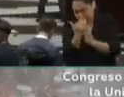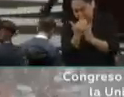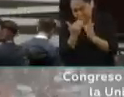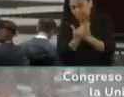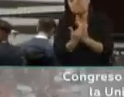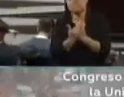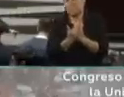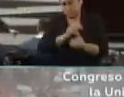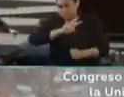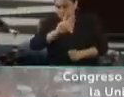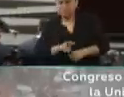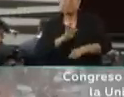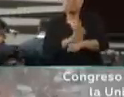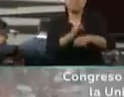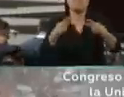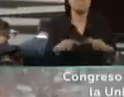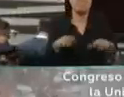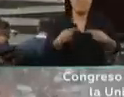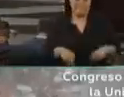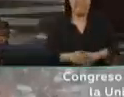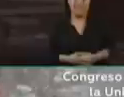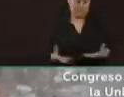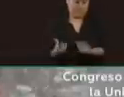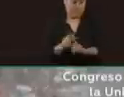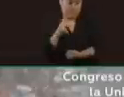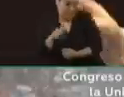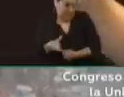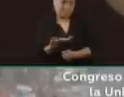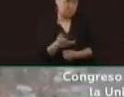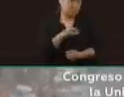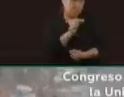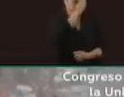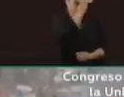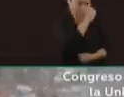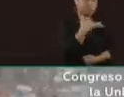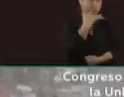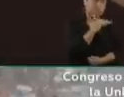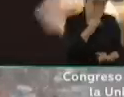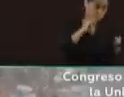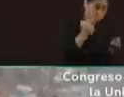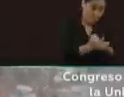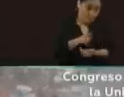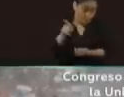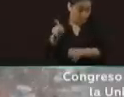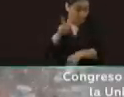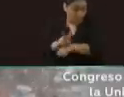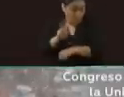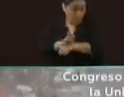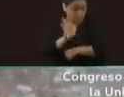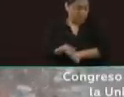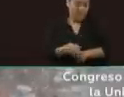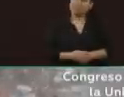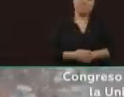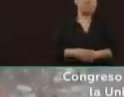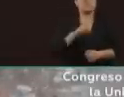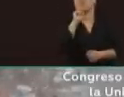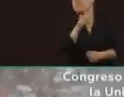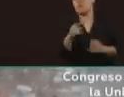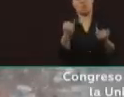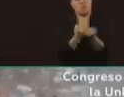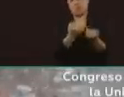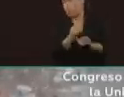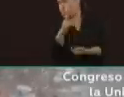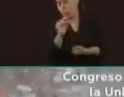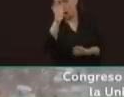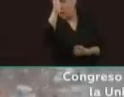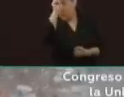humanista. Oposición que no está dispuesta a convalidar fraudes como el de Venezuela, pero que tampoco está abierta a